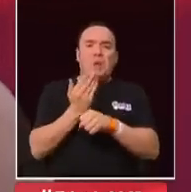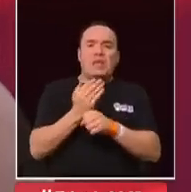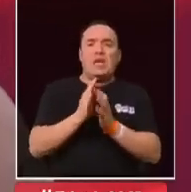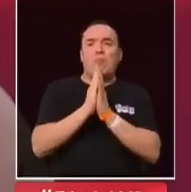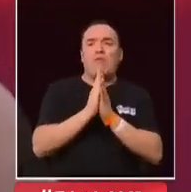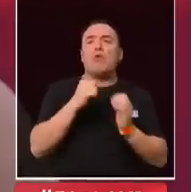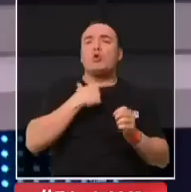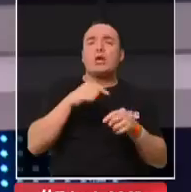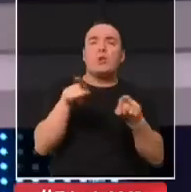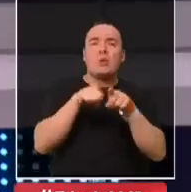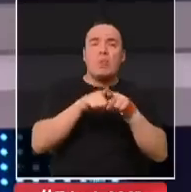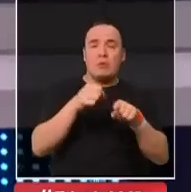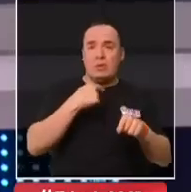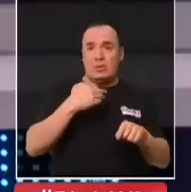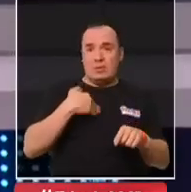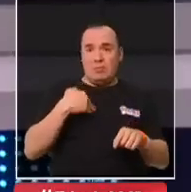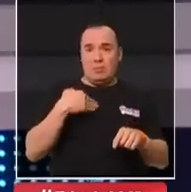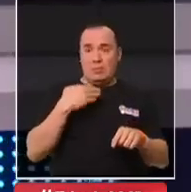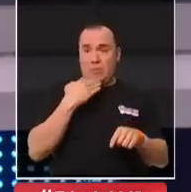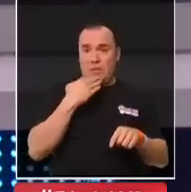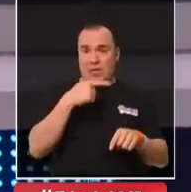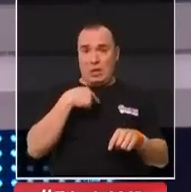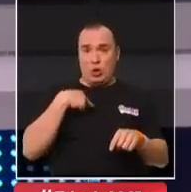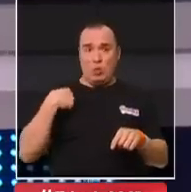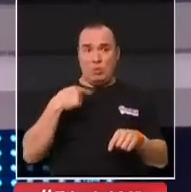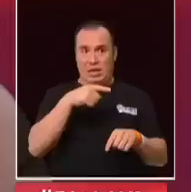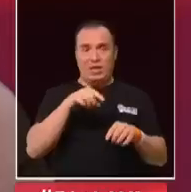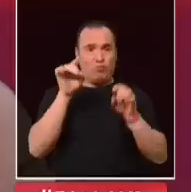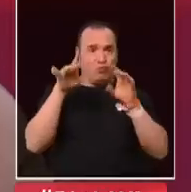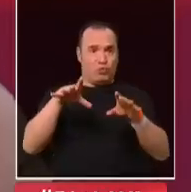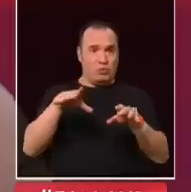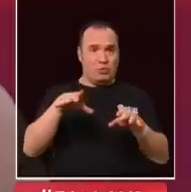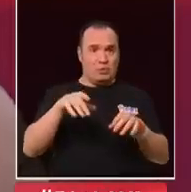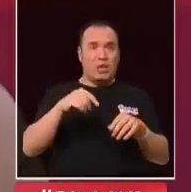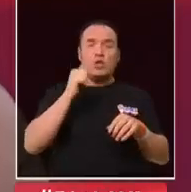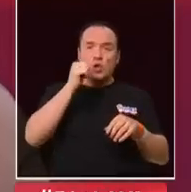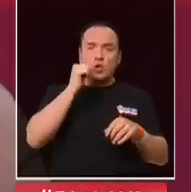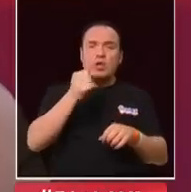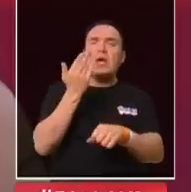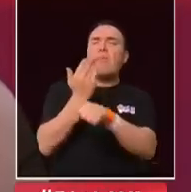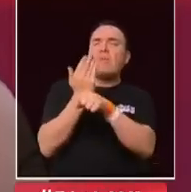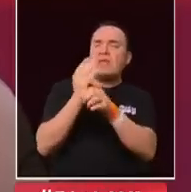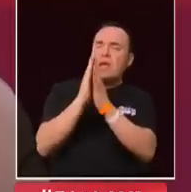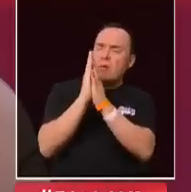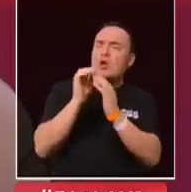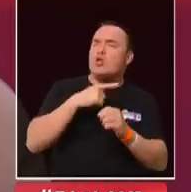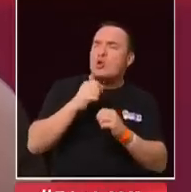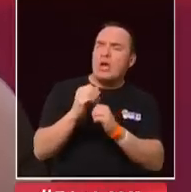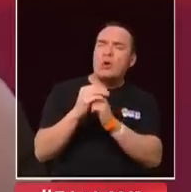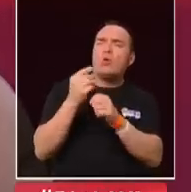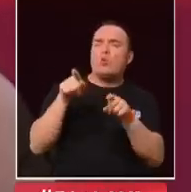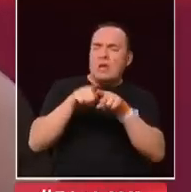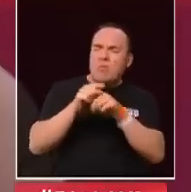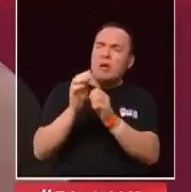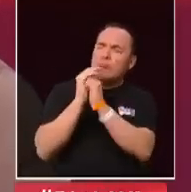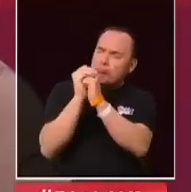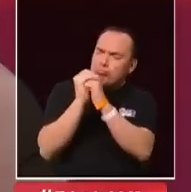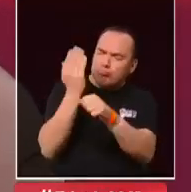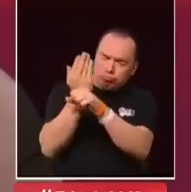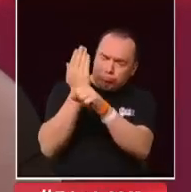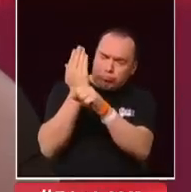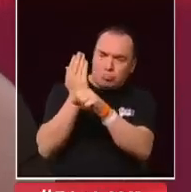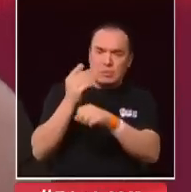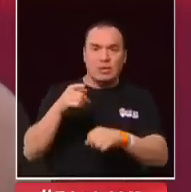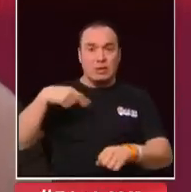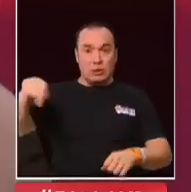nombre, así como mostrábamos en el video, con nombres todos los días pedía porque quería a sus hermanos. Y los papás nos